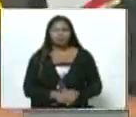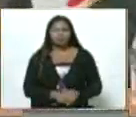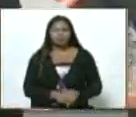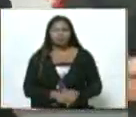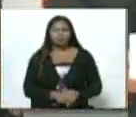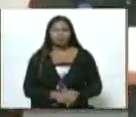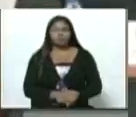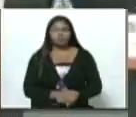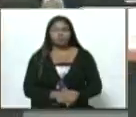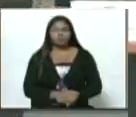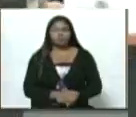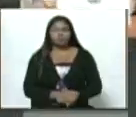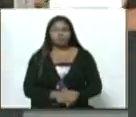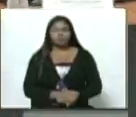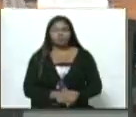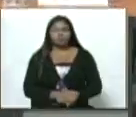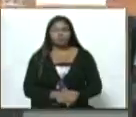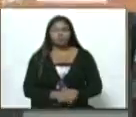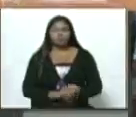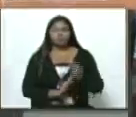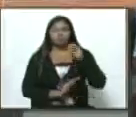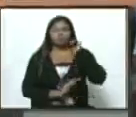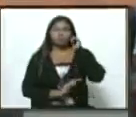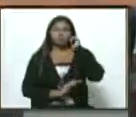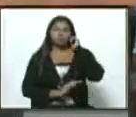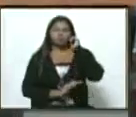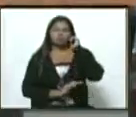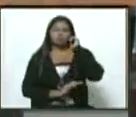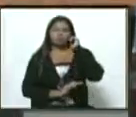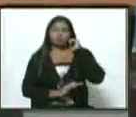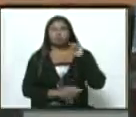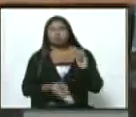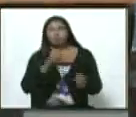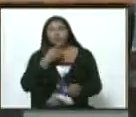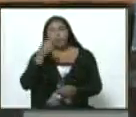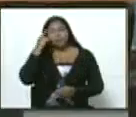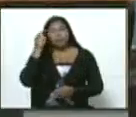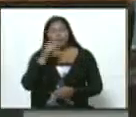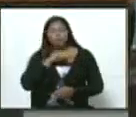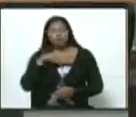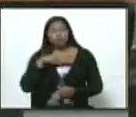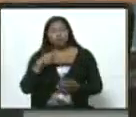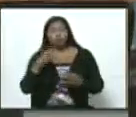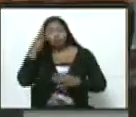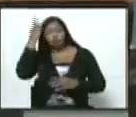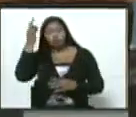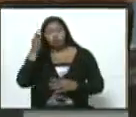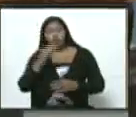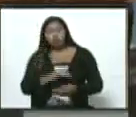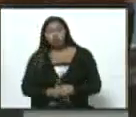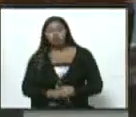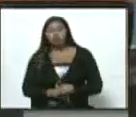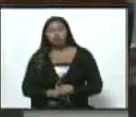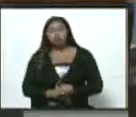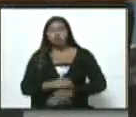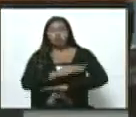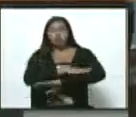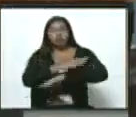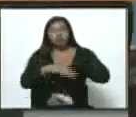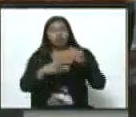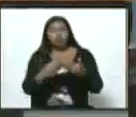Bueno, muy buenos días. En nombre del Poder Ciudadano, el Consejo Moral